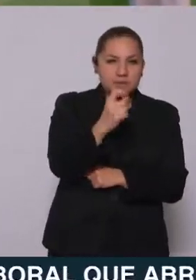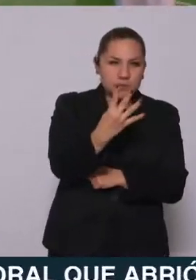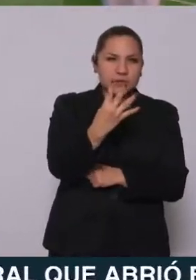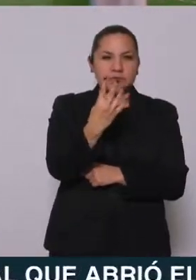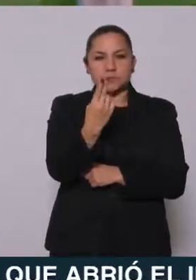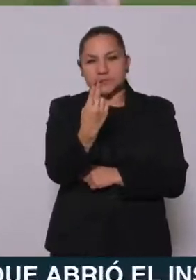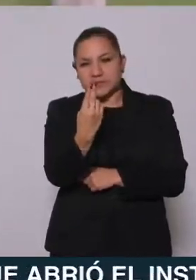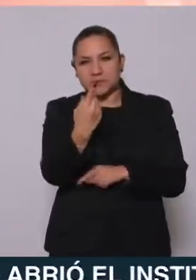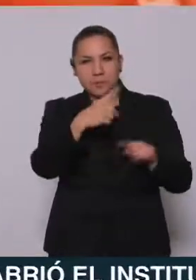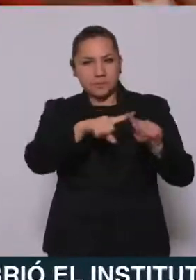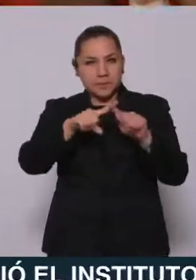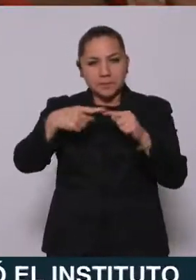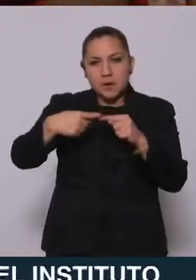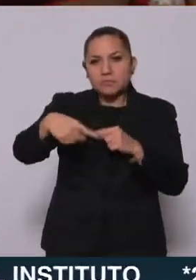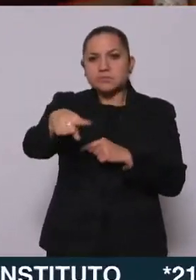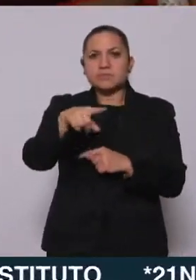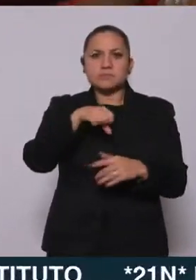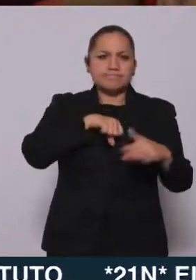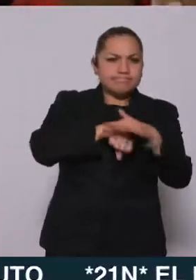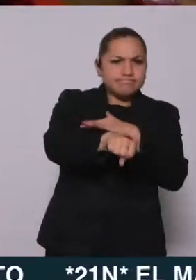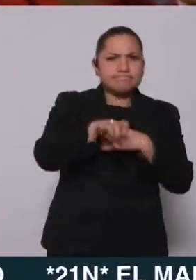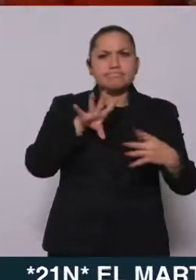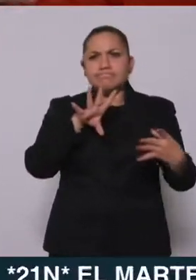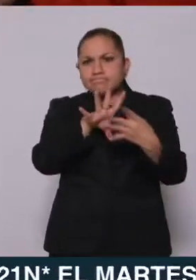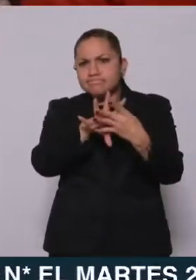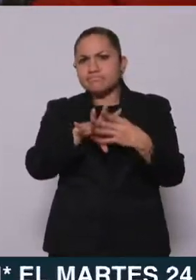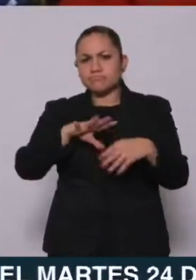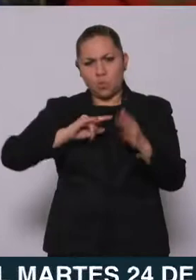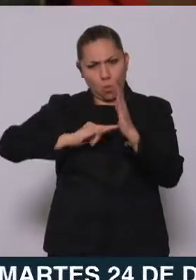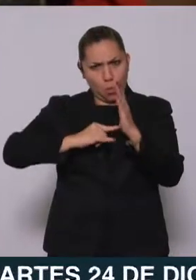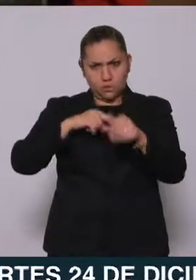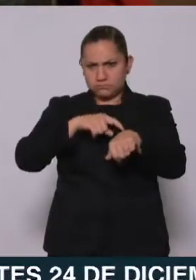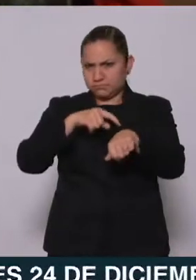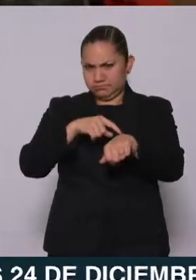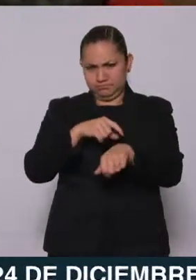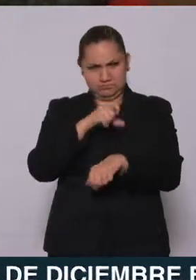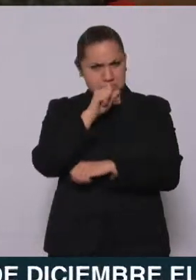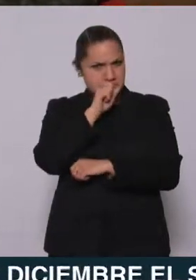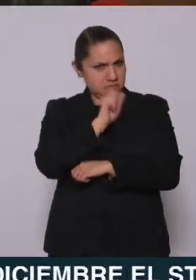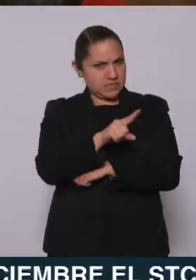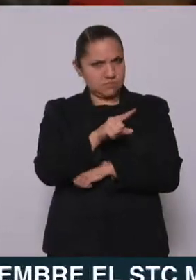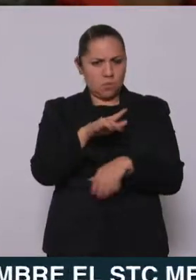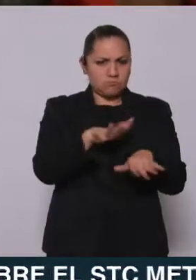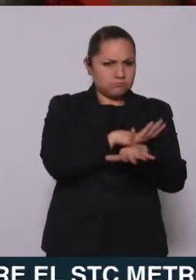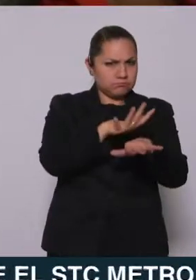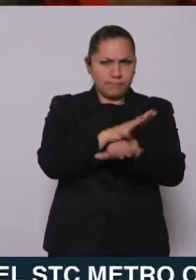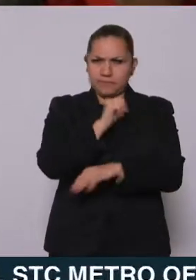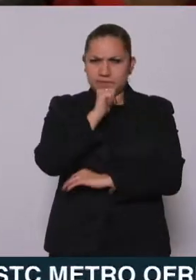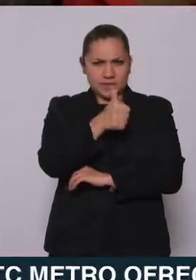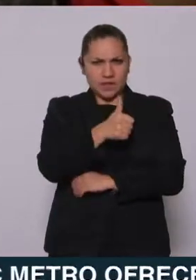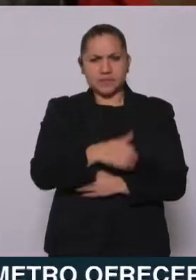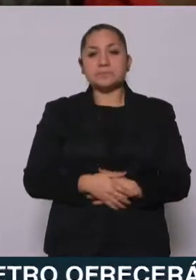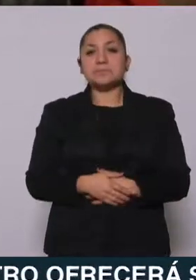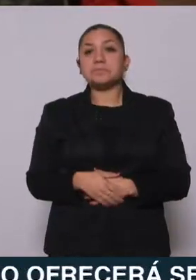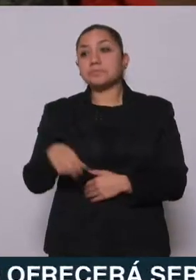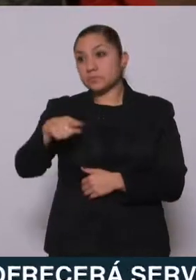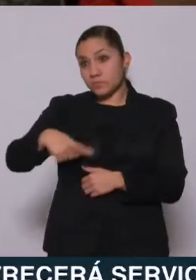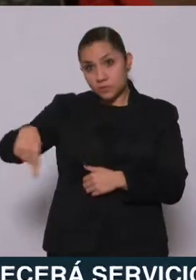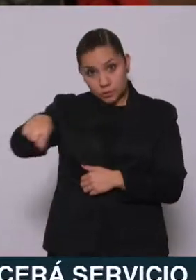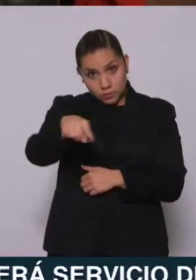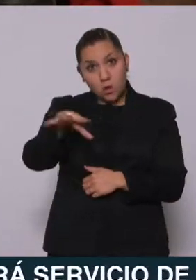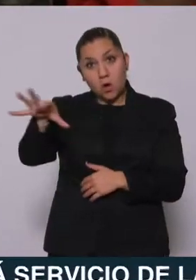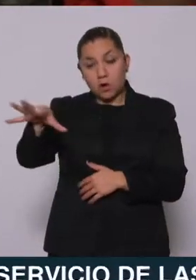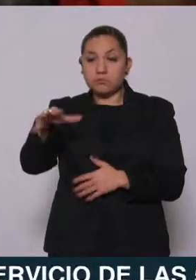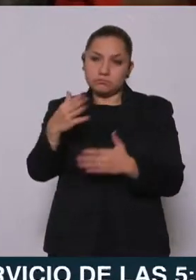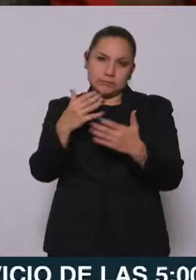sin cambios. Normal, el horario no se alteró, el horario sigue normal. La entrada de manera oficial es a las 10 de